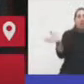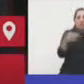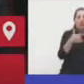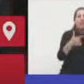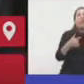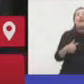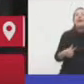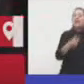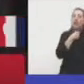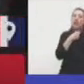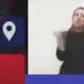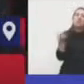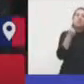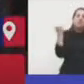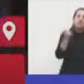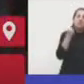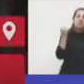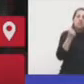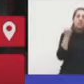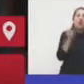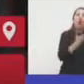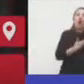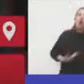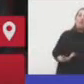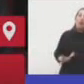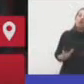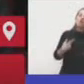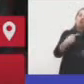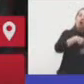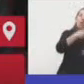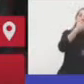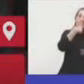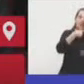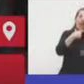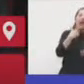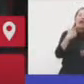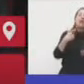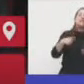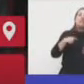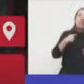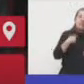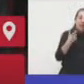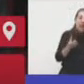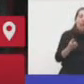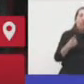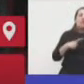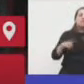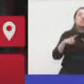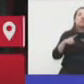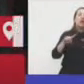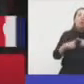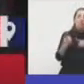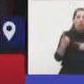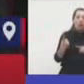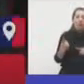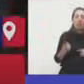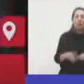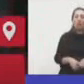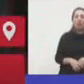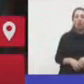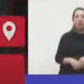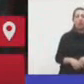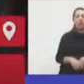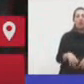Aires o de la ciudad de Córdoba o de la ciudad de Mendoza, que en general las ciudades grandes, digamos, capitales, tienen como esa tendencia más a no